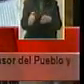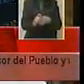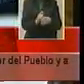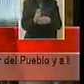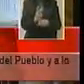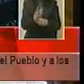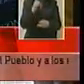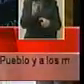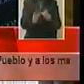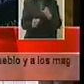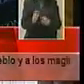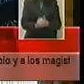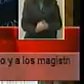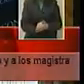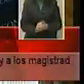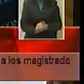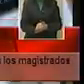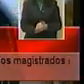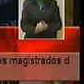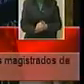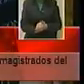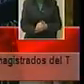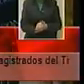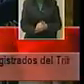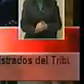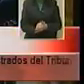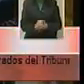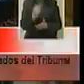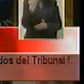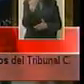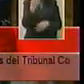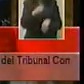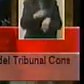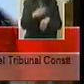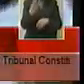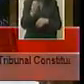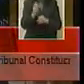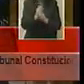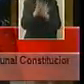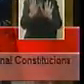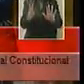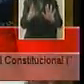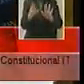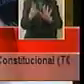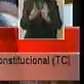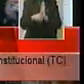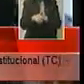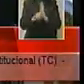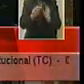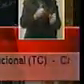de seguridad ciudadana. A las 5:40 del día 17. El día